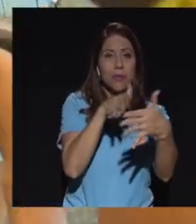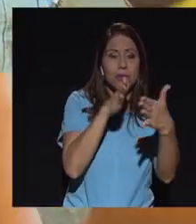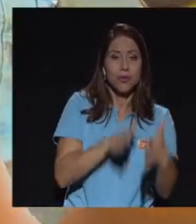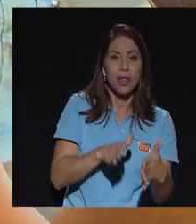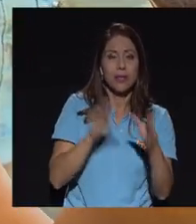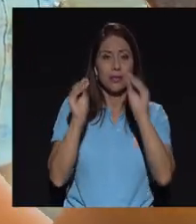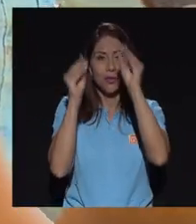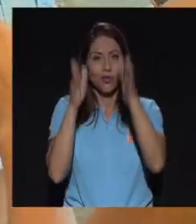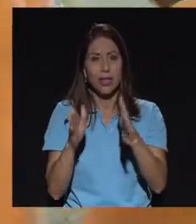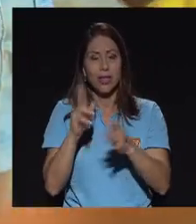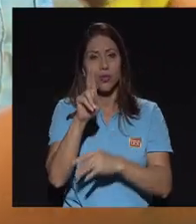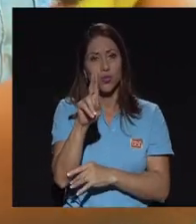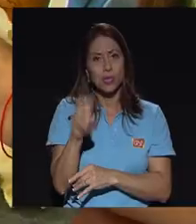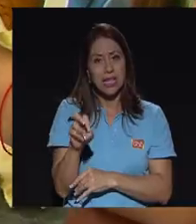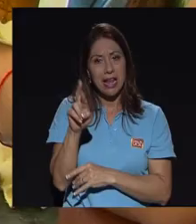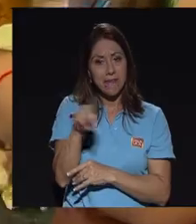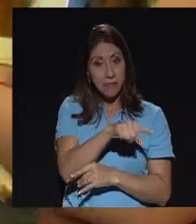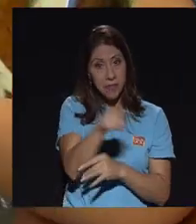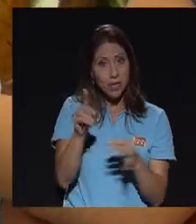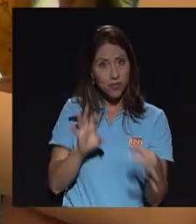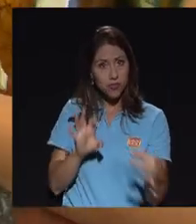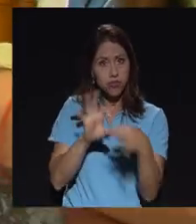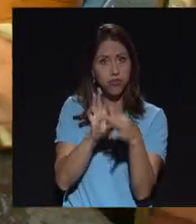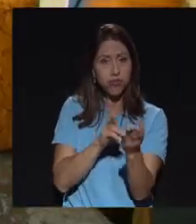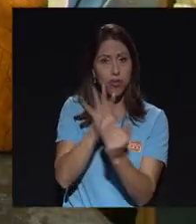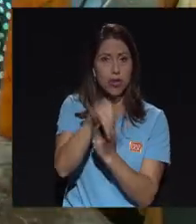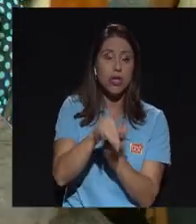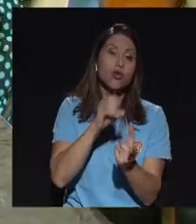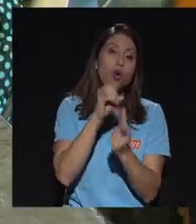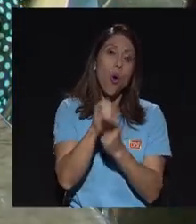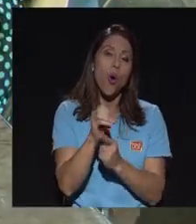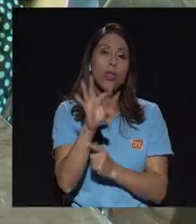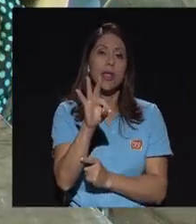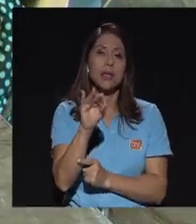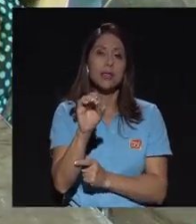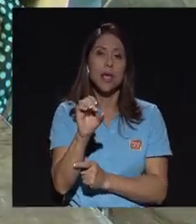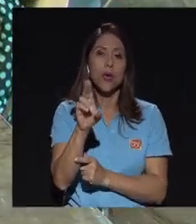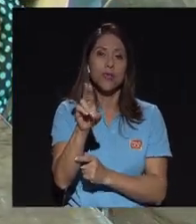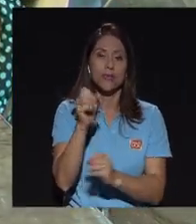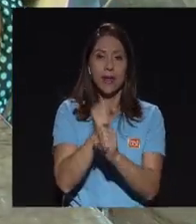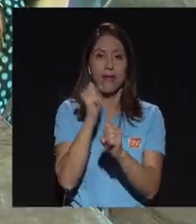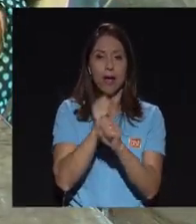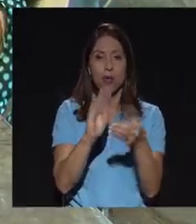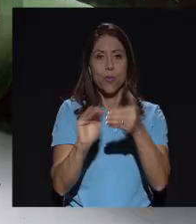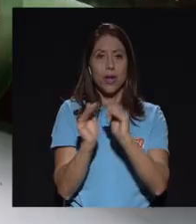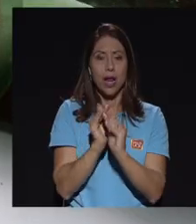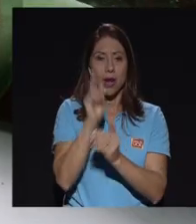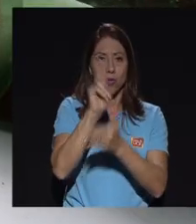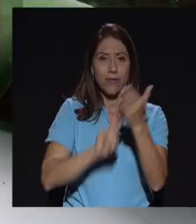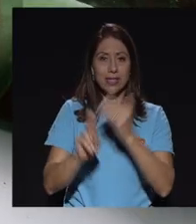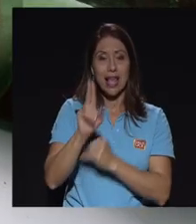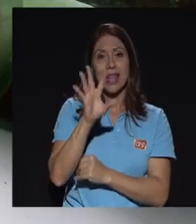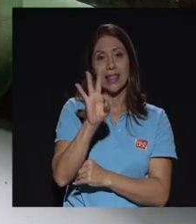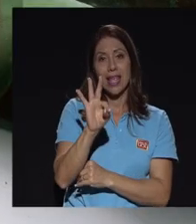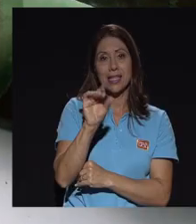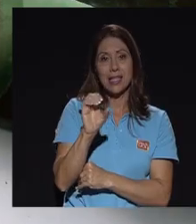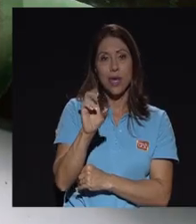estudiantes y docentes de la UCR, vinculados a proyectos o trabajos comunales universitarios. El